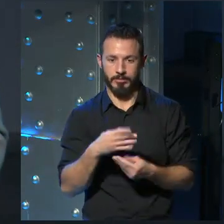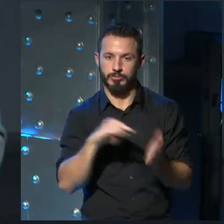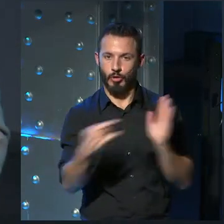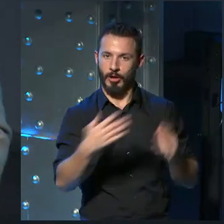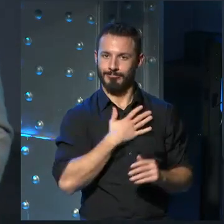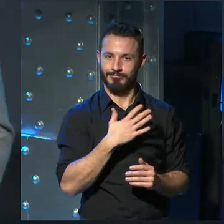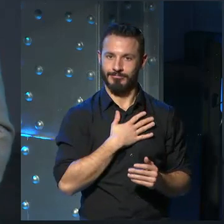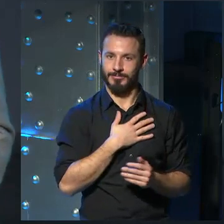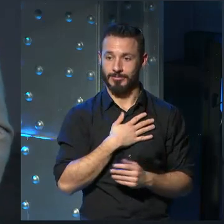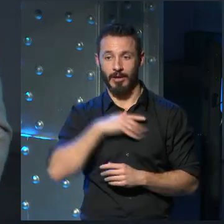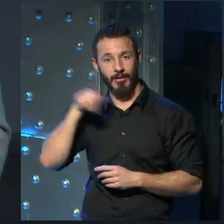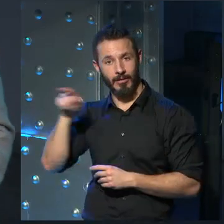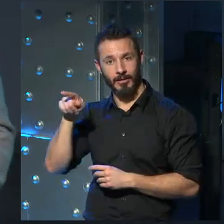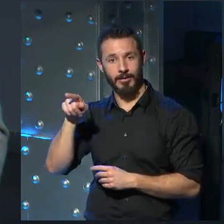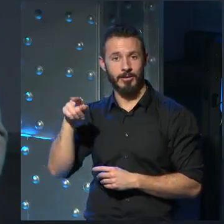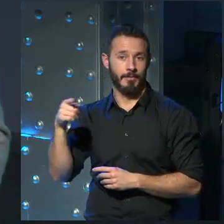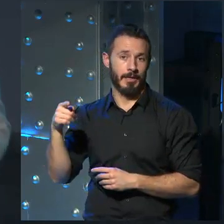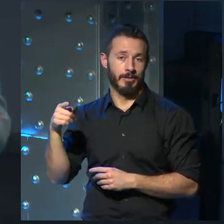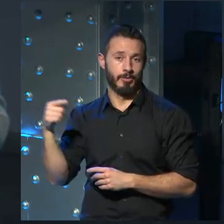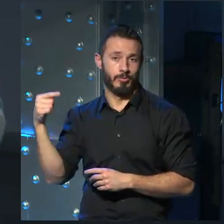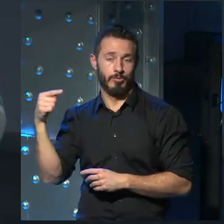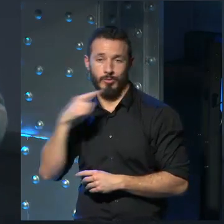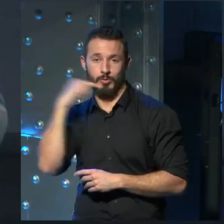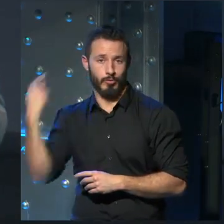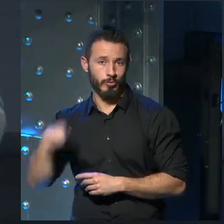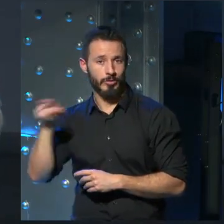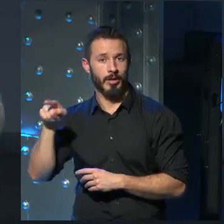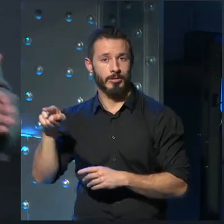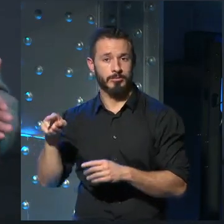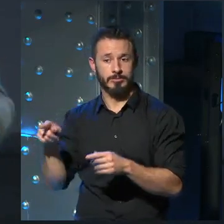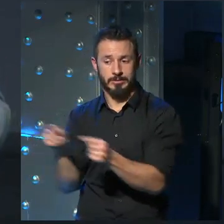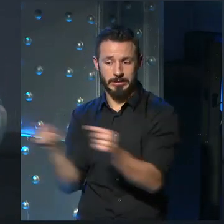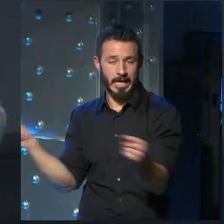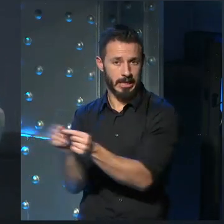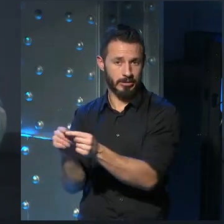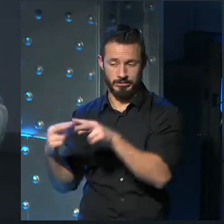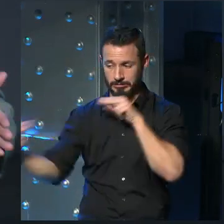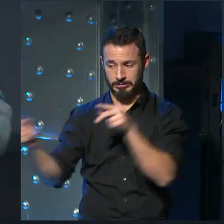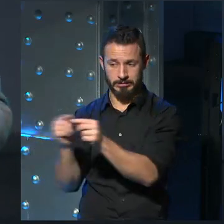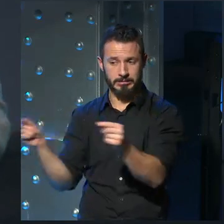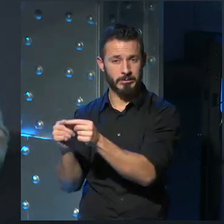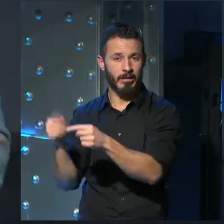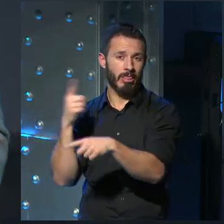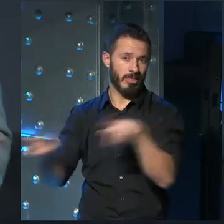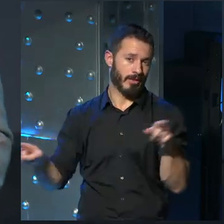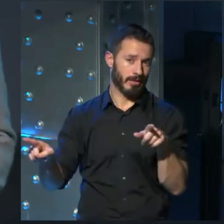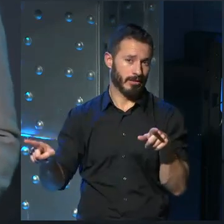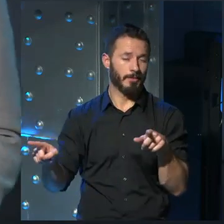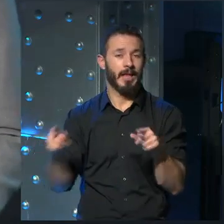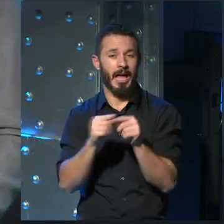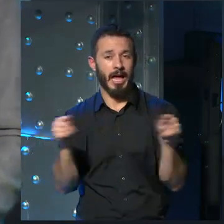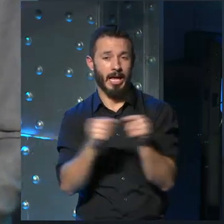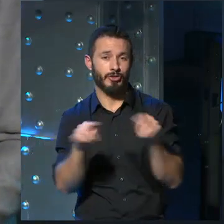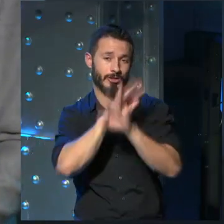misma manera que en ese país, en Rusia, tienen un ancho, no como el nuestro ibérico, pero distinto de lo que es el ancho estándar, el